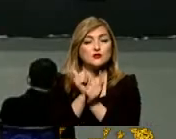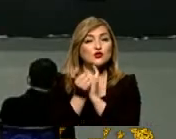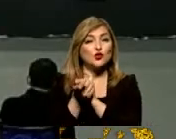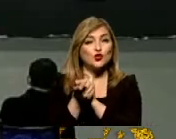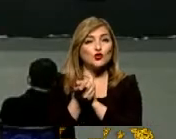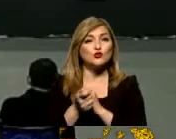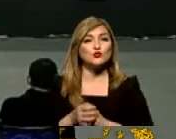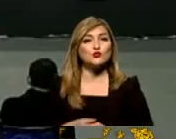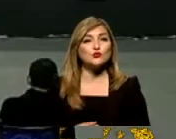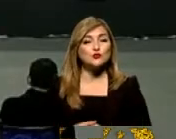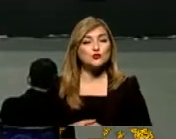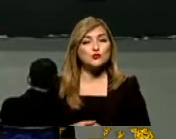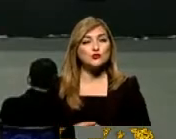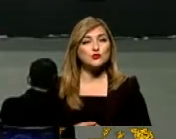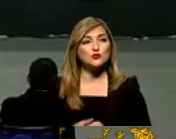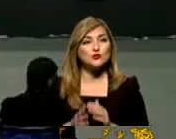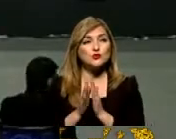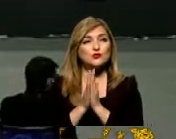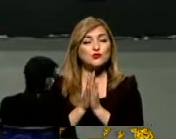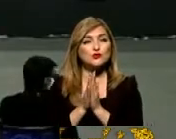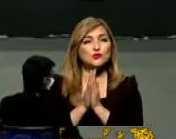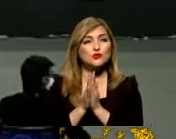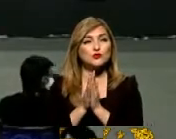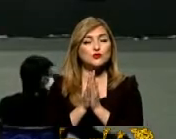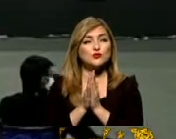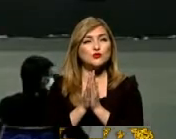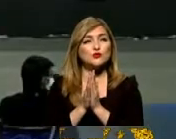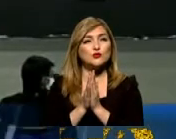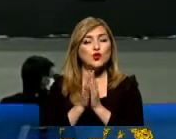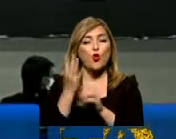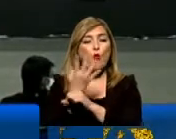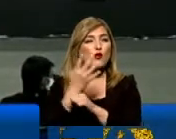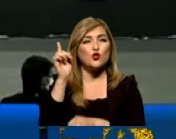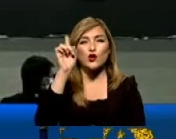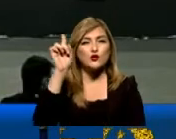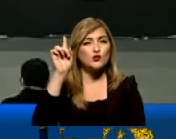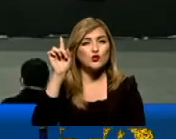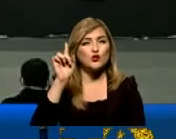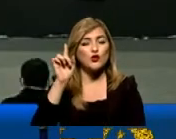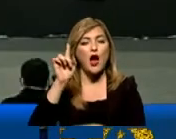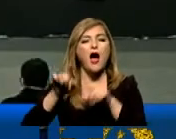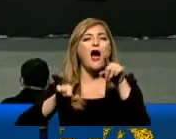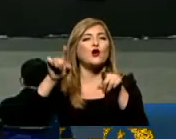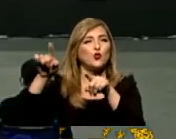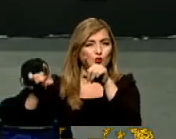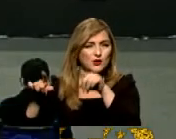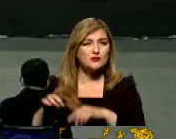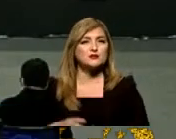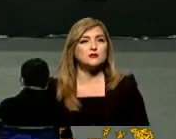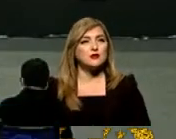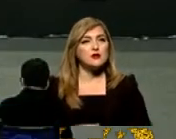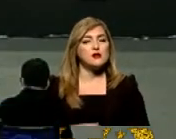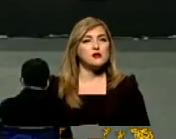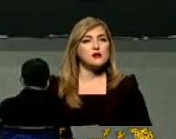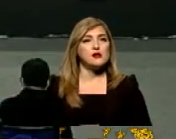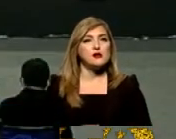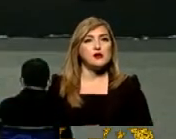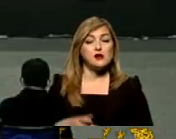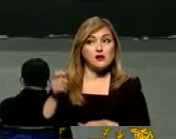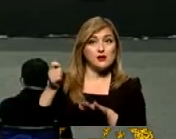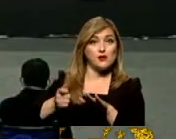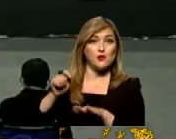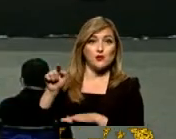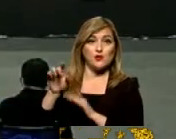en el camino de lectura. Pido que no se trabaje con ampliar 4 horas, sino en algunas horas. Sin embargo, de forma tajante, el